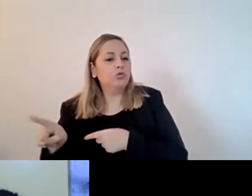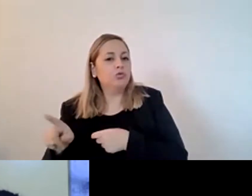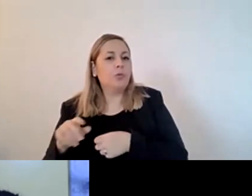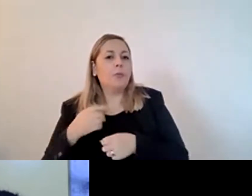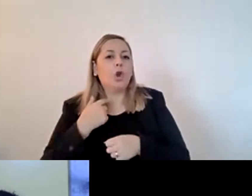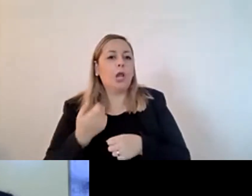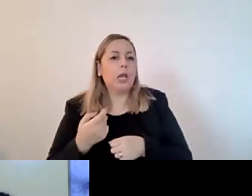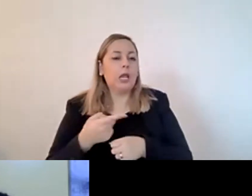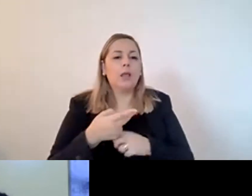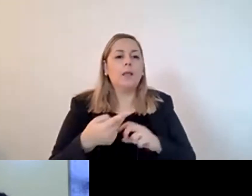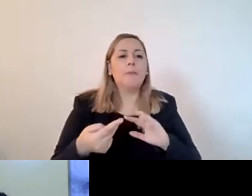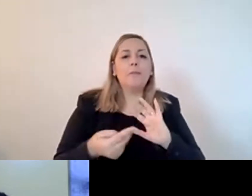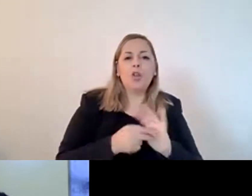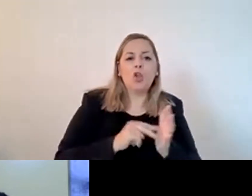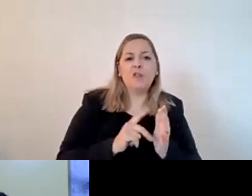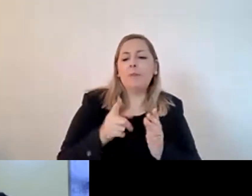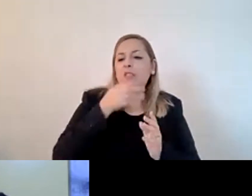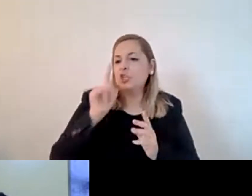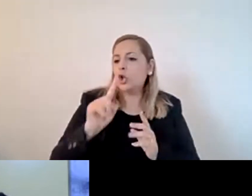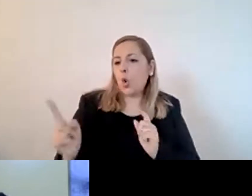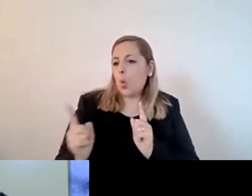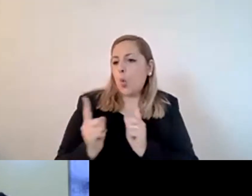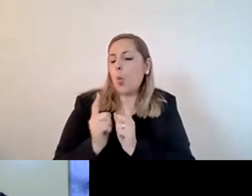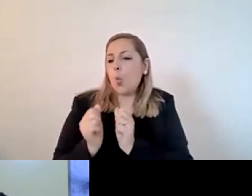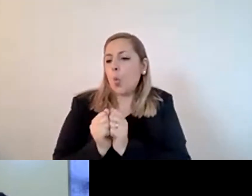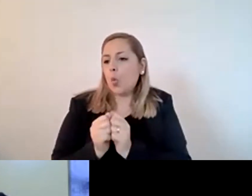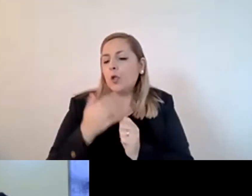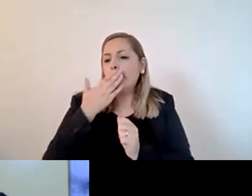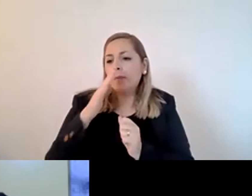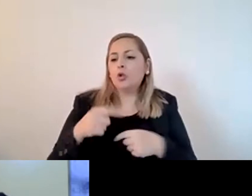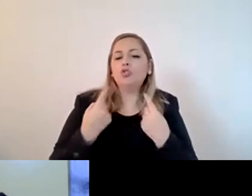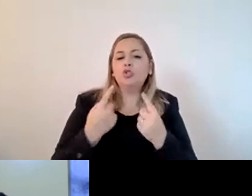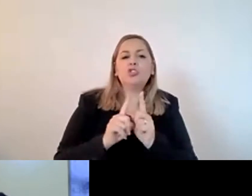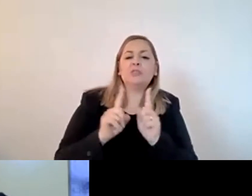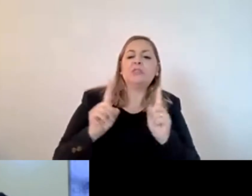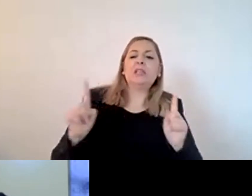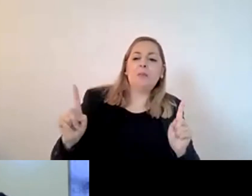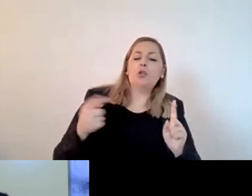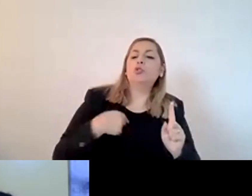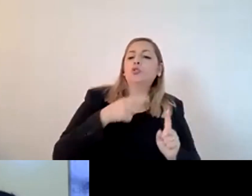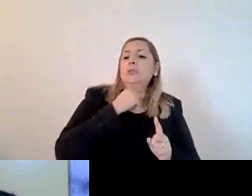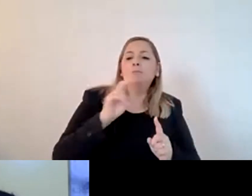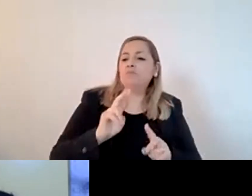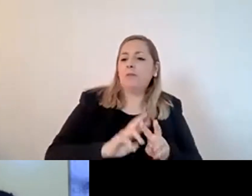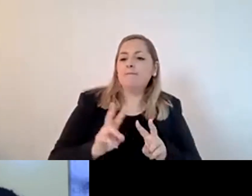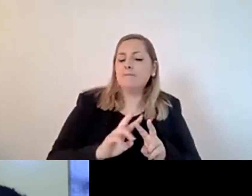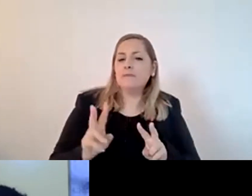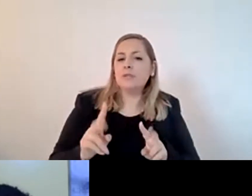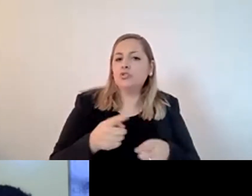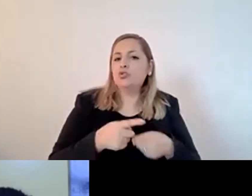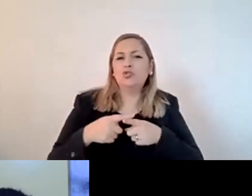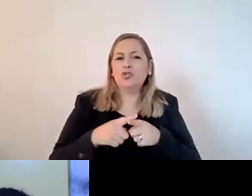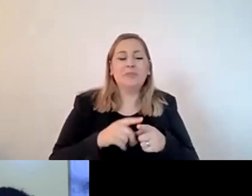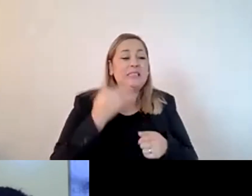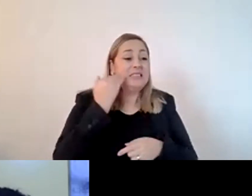arma y van a decir no te juntes con él y mejor que estemos separados, prefiero no hacer vida social. Entonces por todos lados el niño